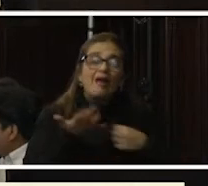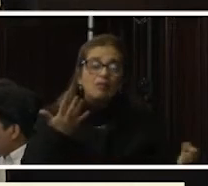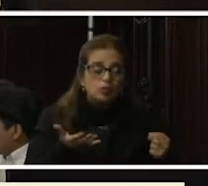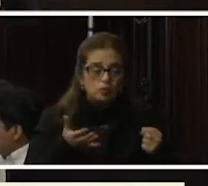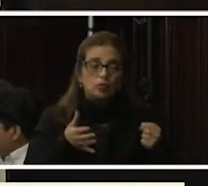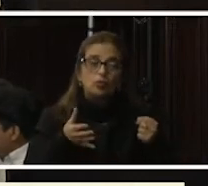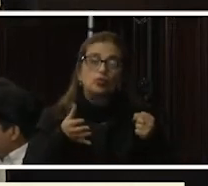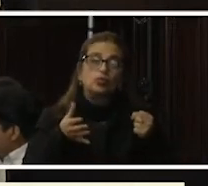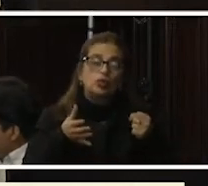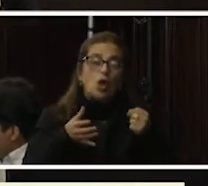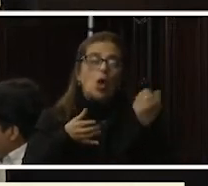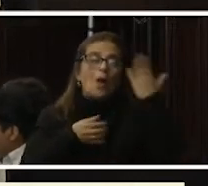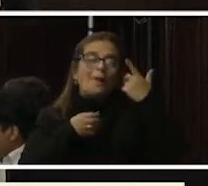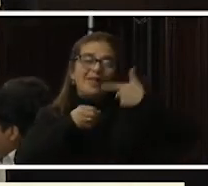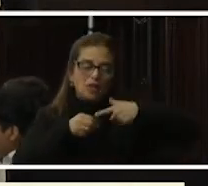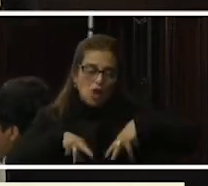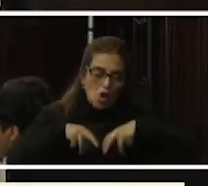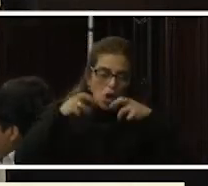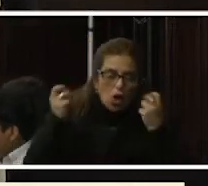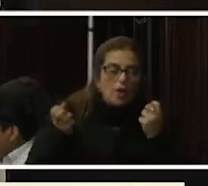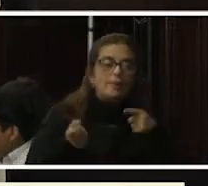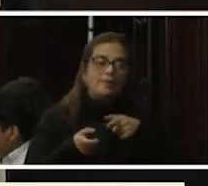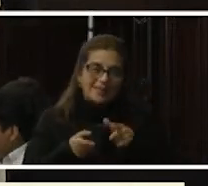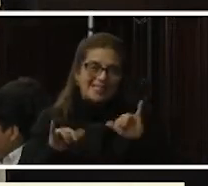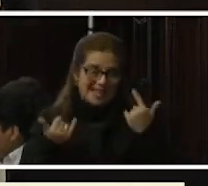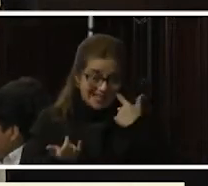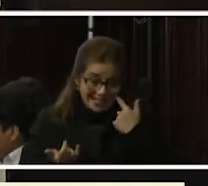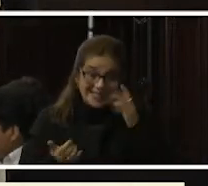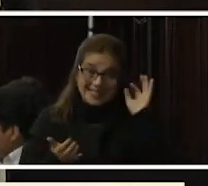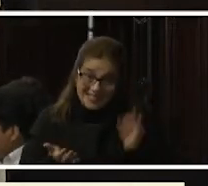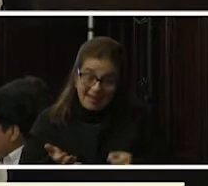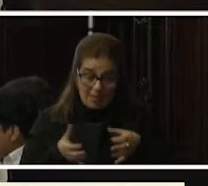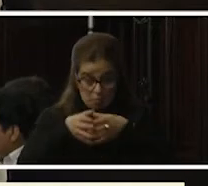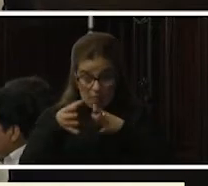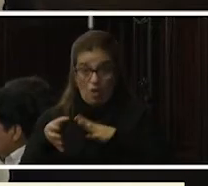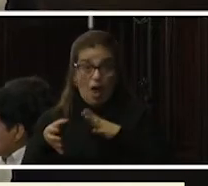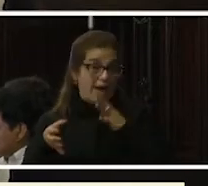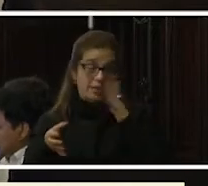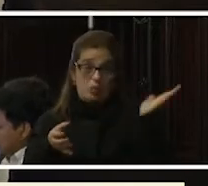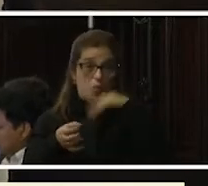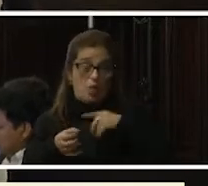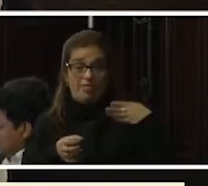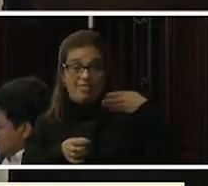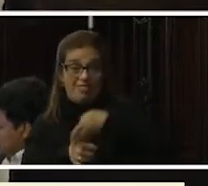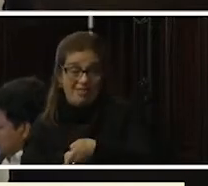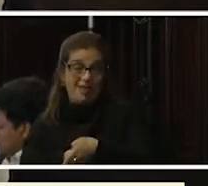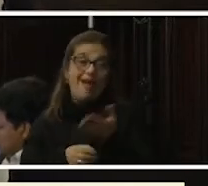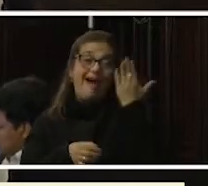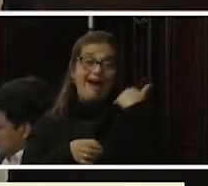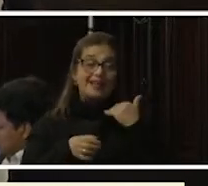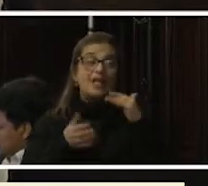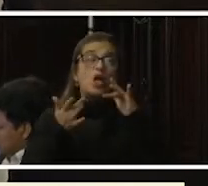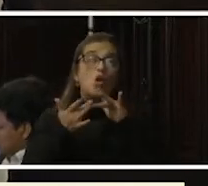bloques petroleros donde se han confirmado presencia de pueblo aislamiento, en que amplia zona intangible en